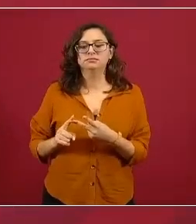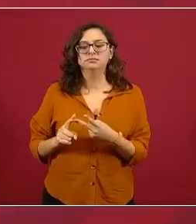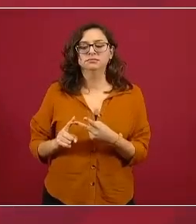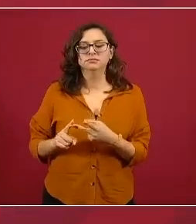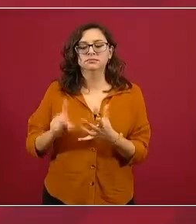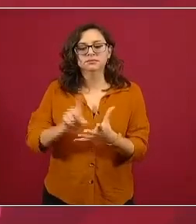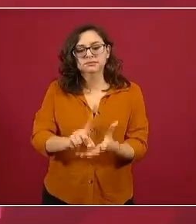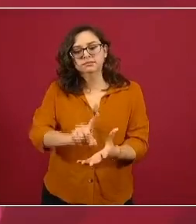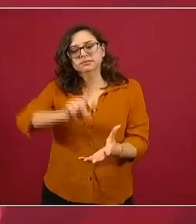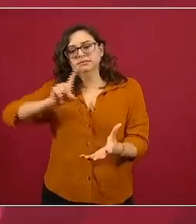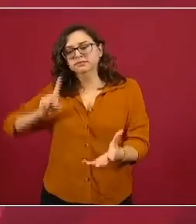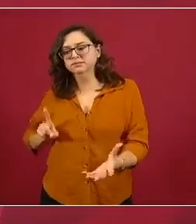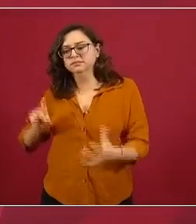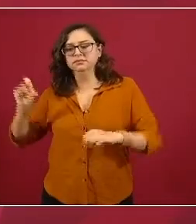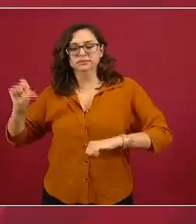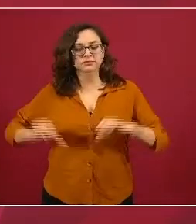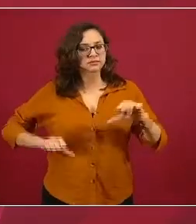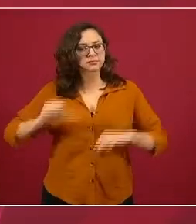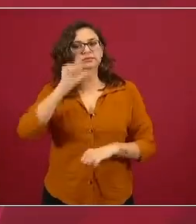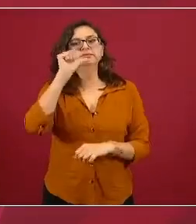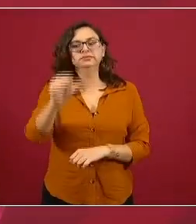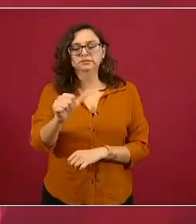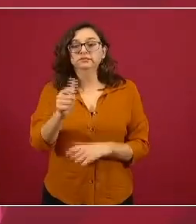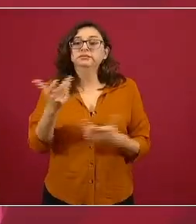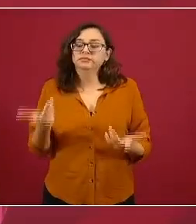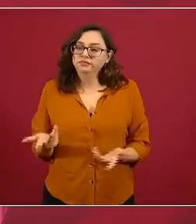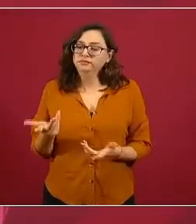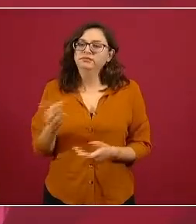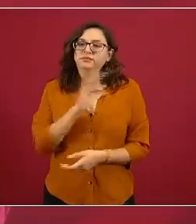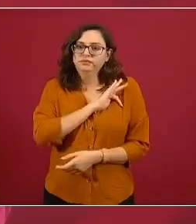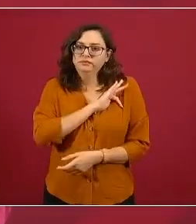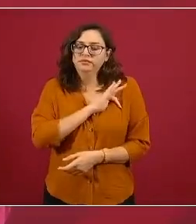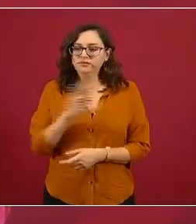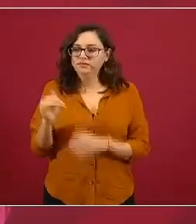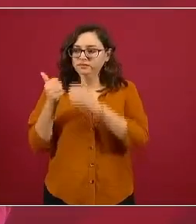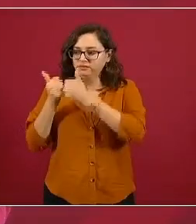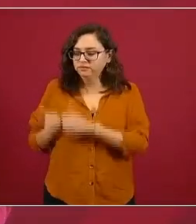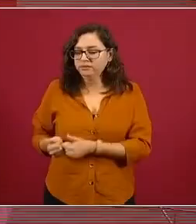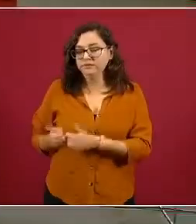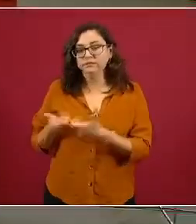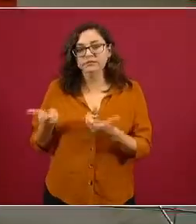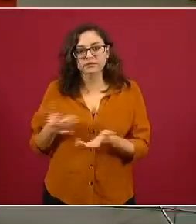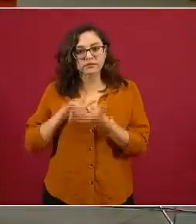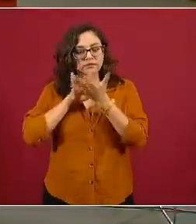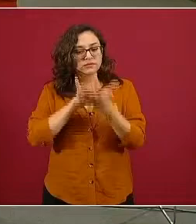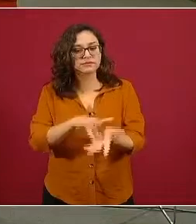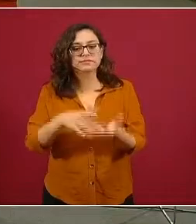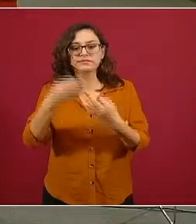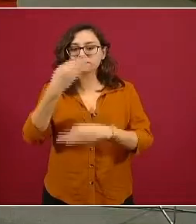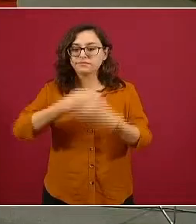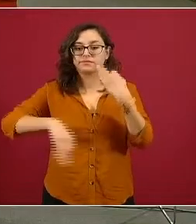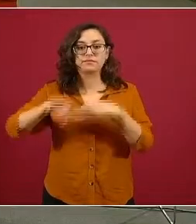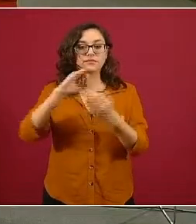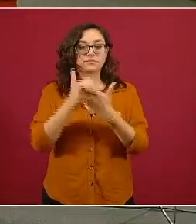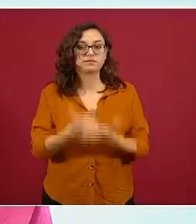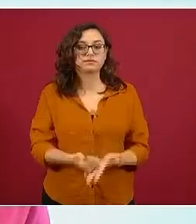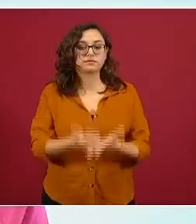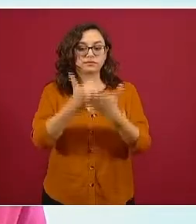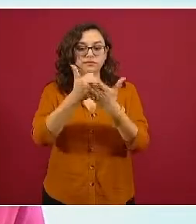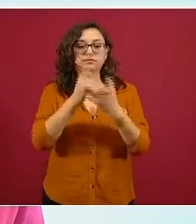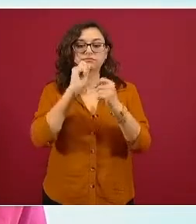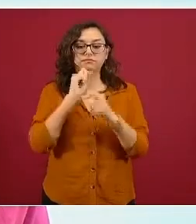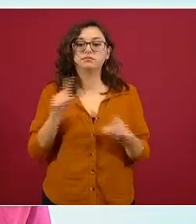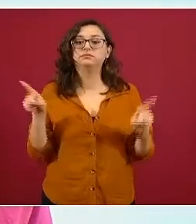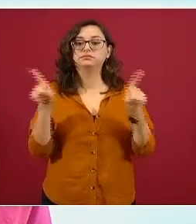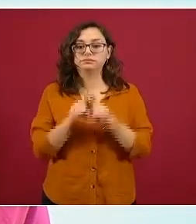mantenerse fuera de actividad lo haga, y con ello de manera solidaria contribuimos todos y